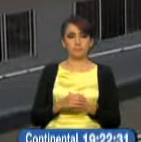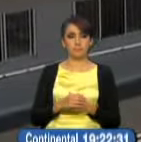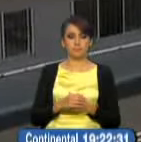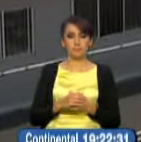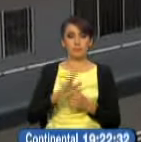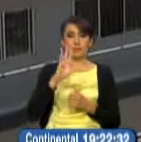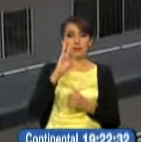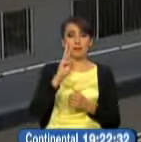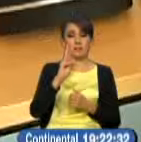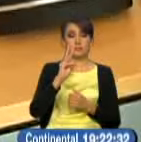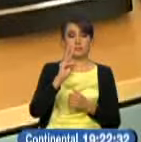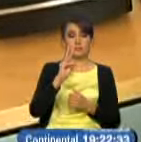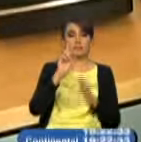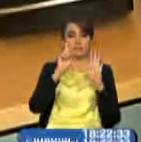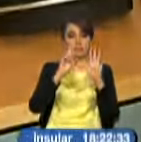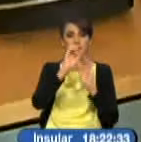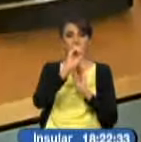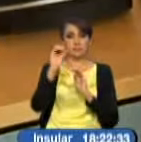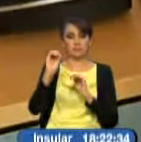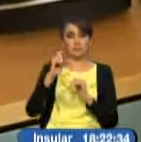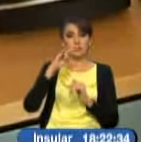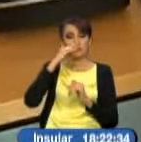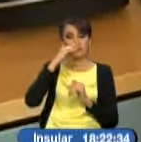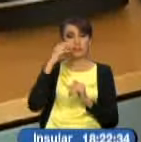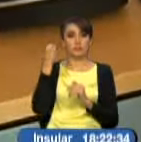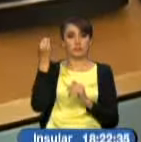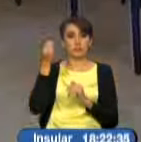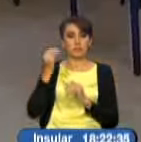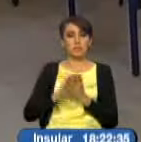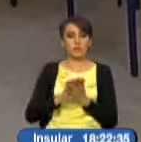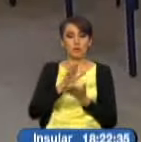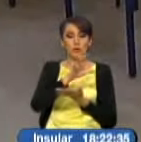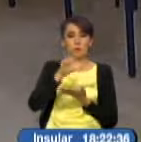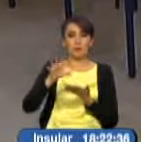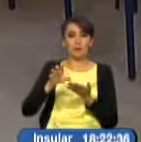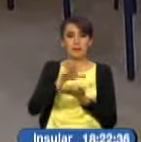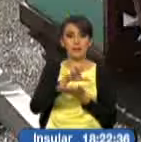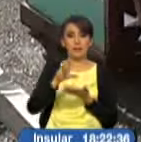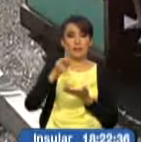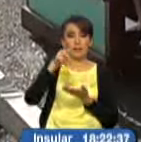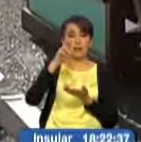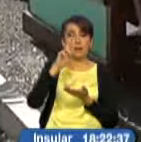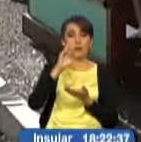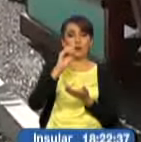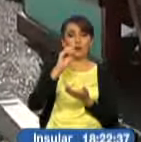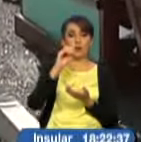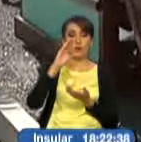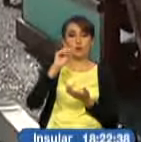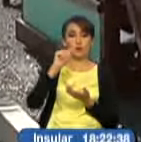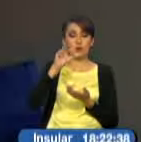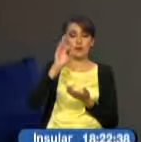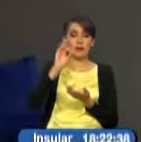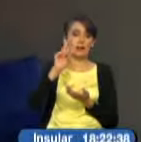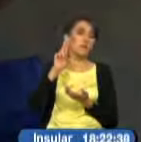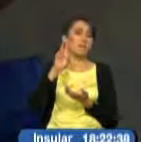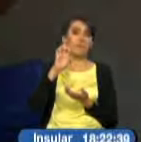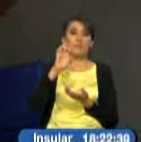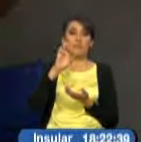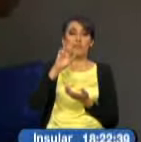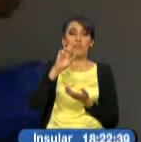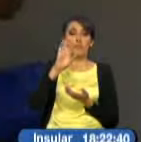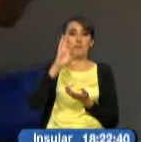600 niños y jóvenes de 8 comunidades rurales del Cantón Rocafuerte son los beneficiarios directos de la nueva institución educativa entregada por